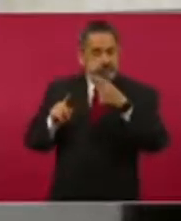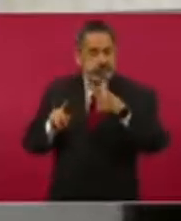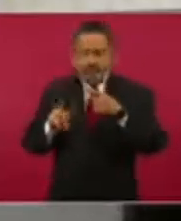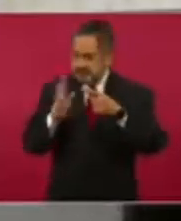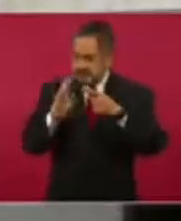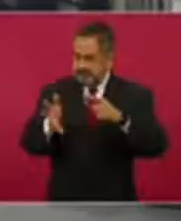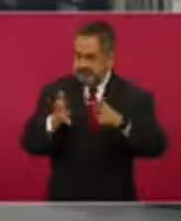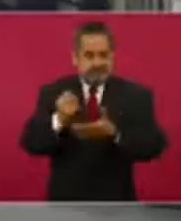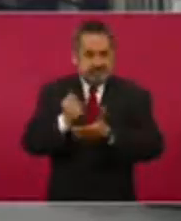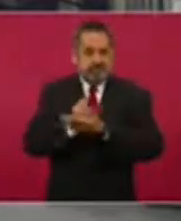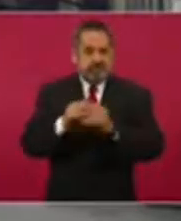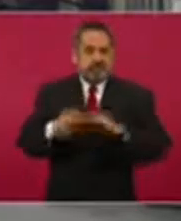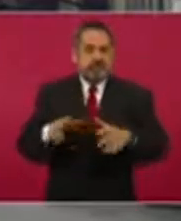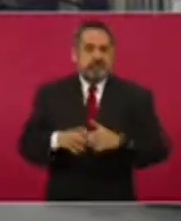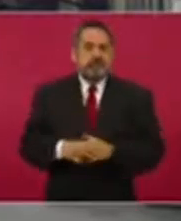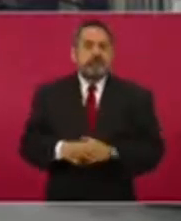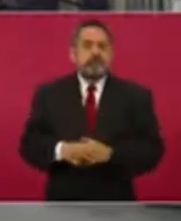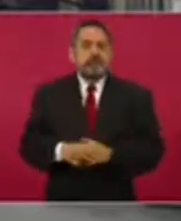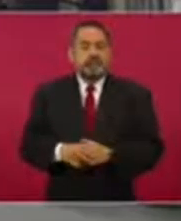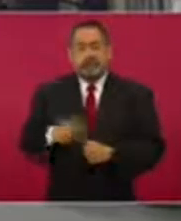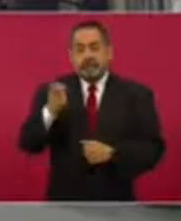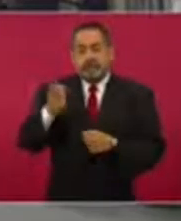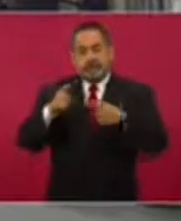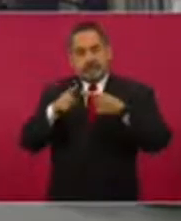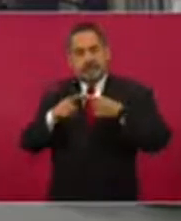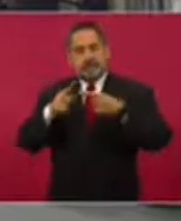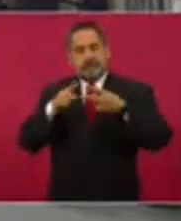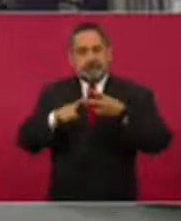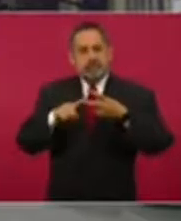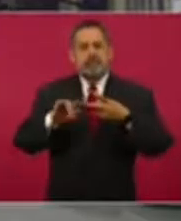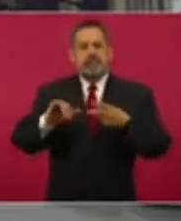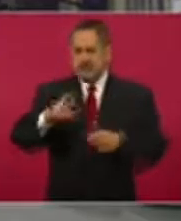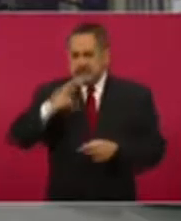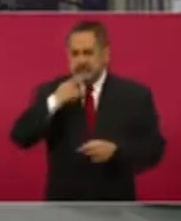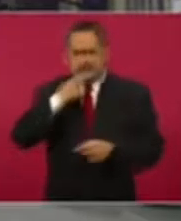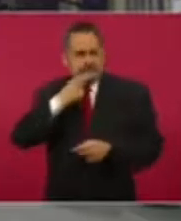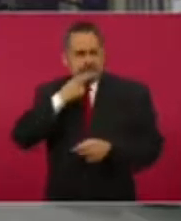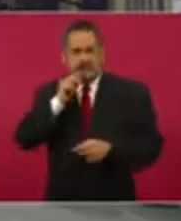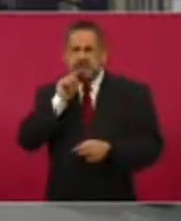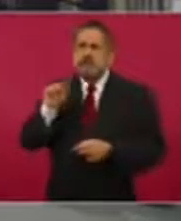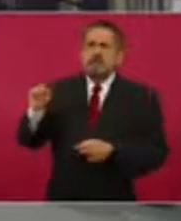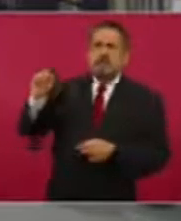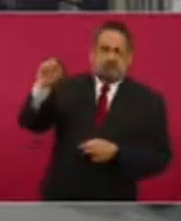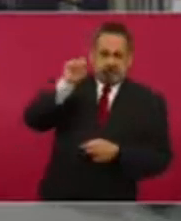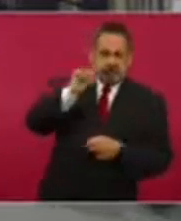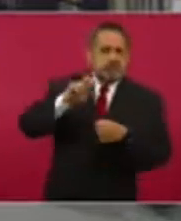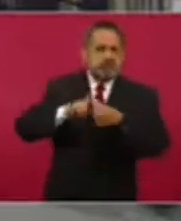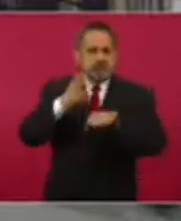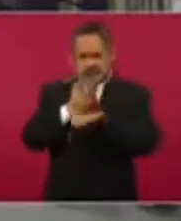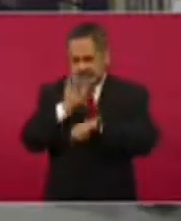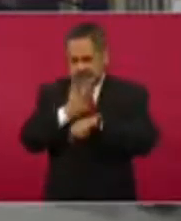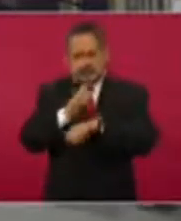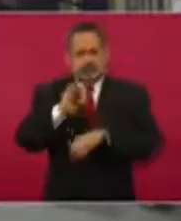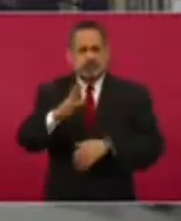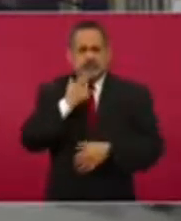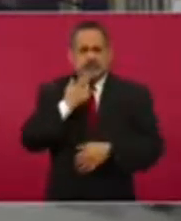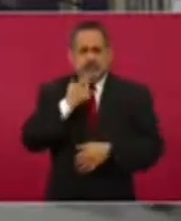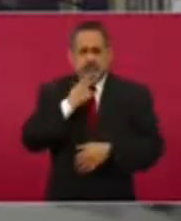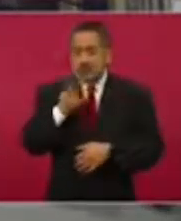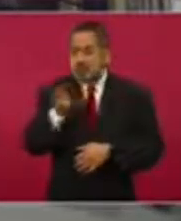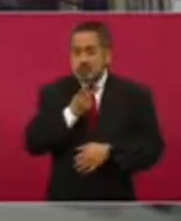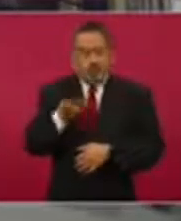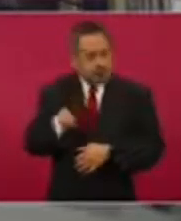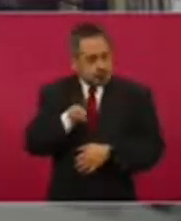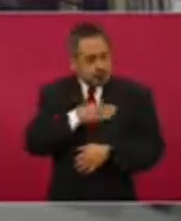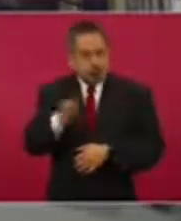ya, y este primero y el segundo también ya se están usando, se están aplicando en Estados Unidos y son buenos